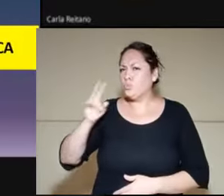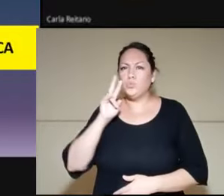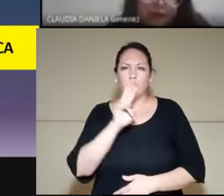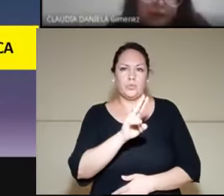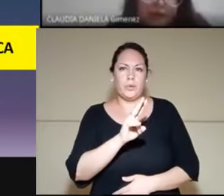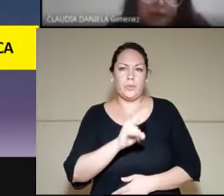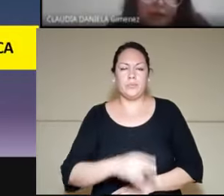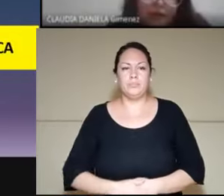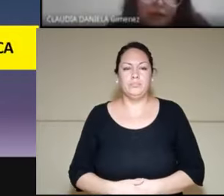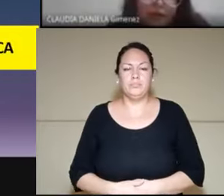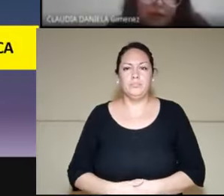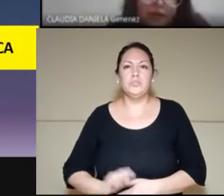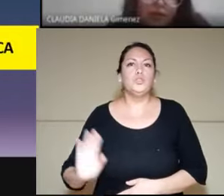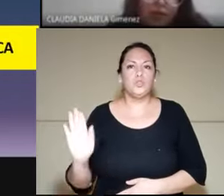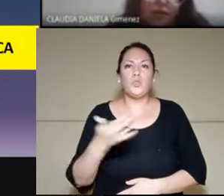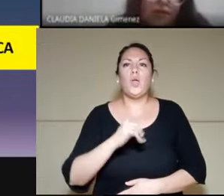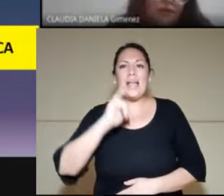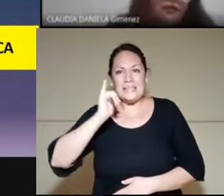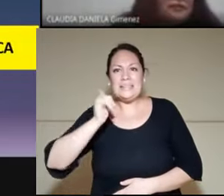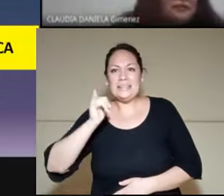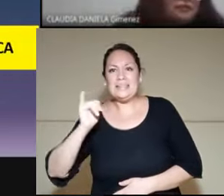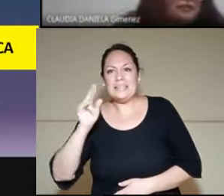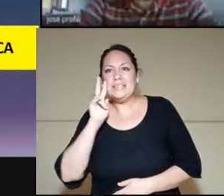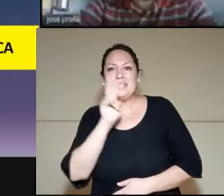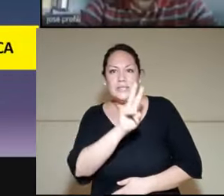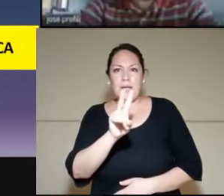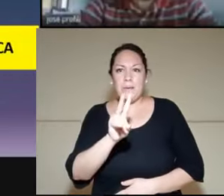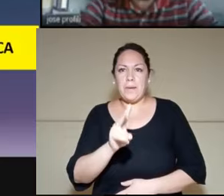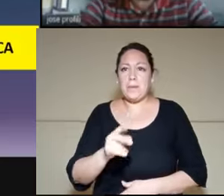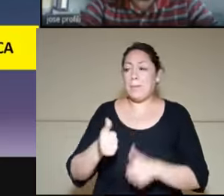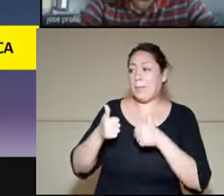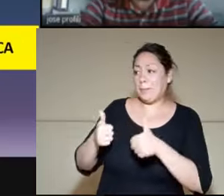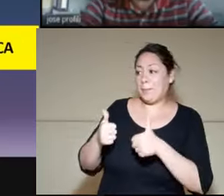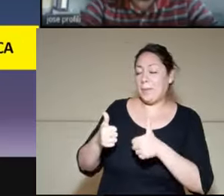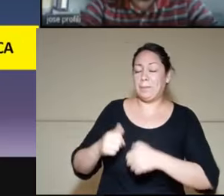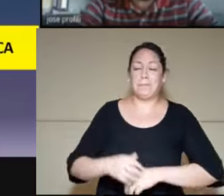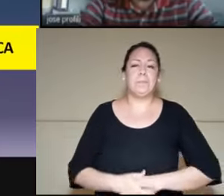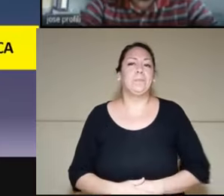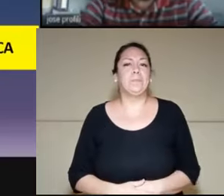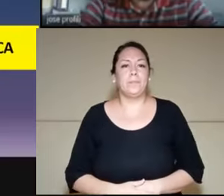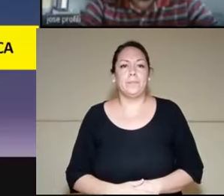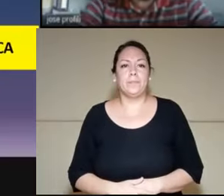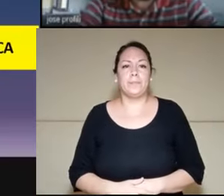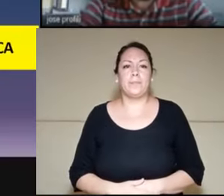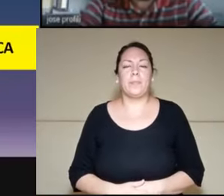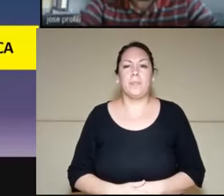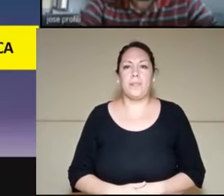Sí, está bien. Sí, profe. Ya, ¿no? Buenísimo.